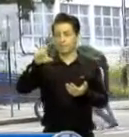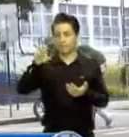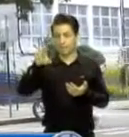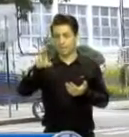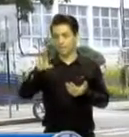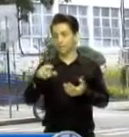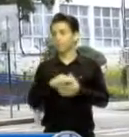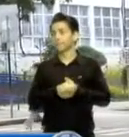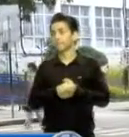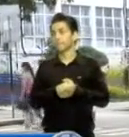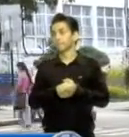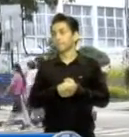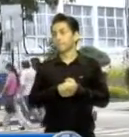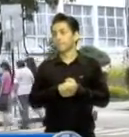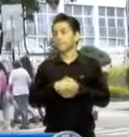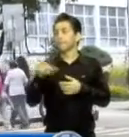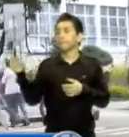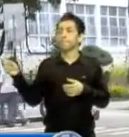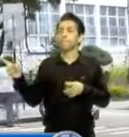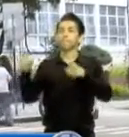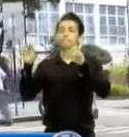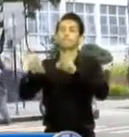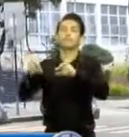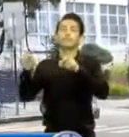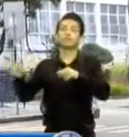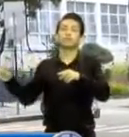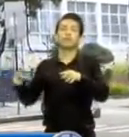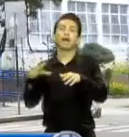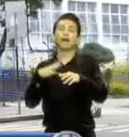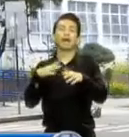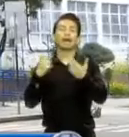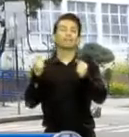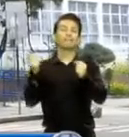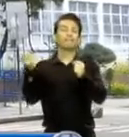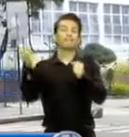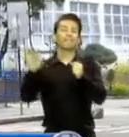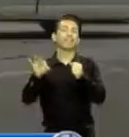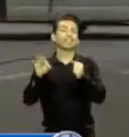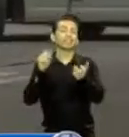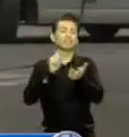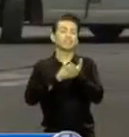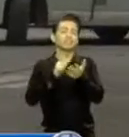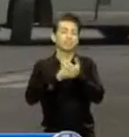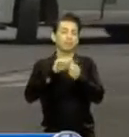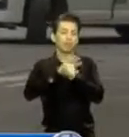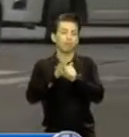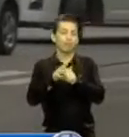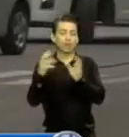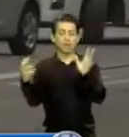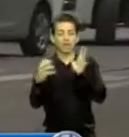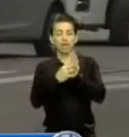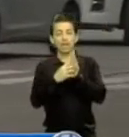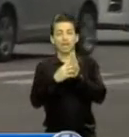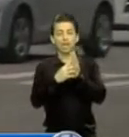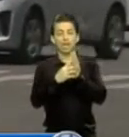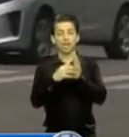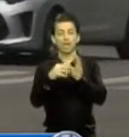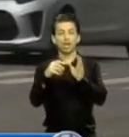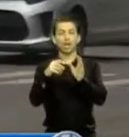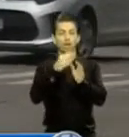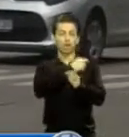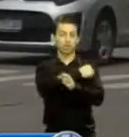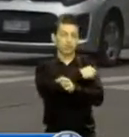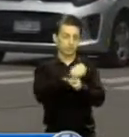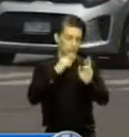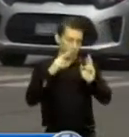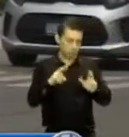hay personas que están falsificando resultados de pruebas COVID, incluso con logo del hospital. A una